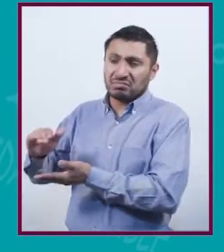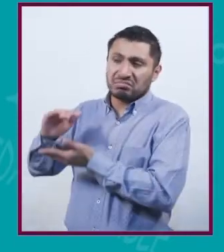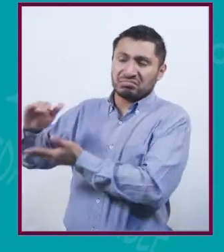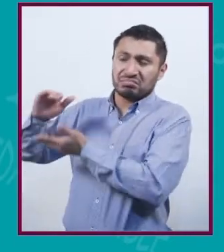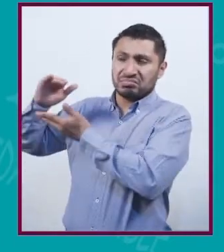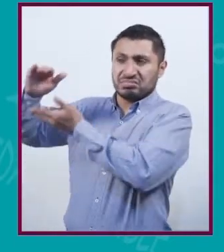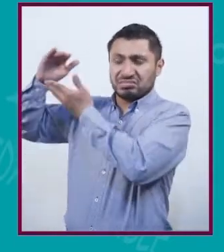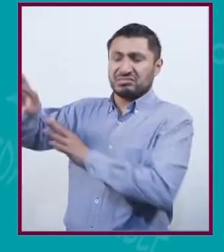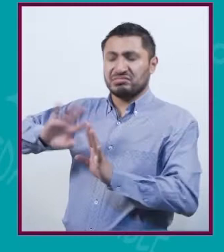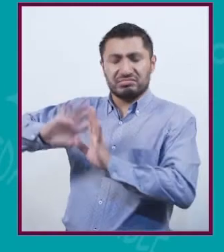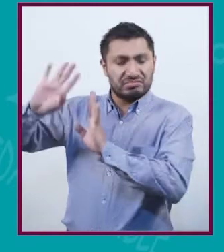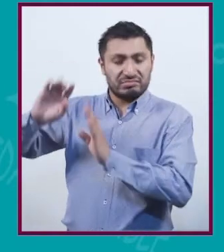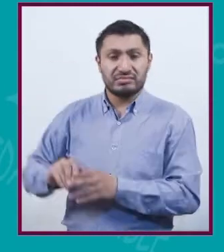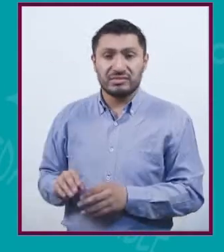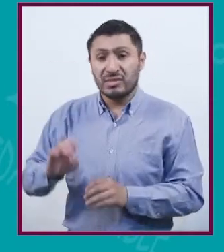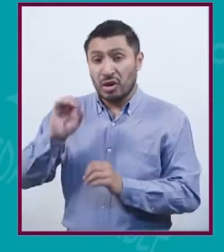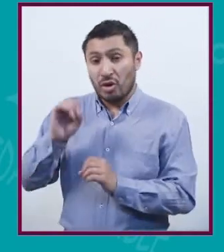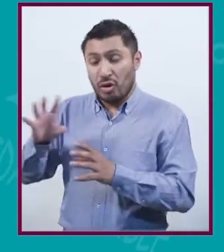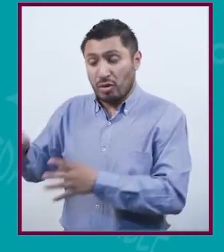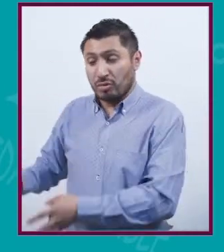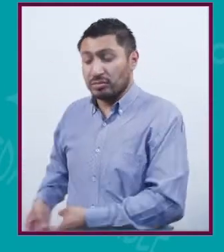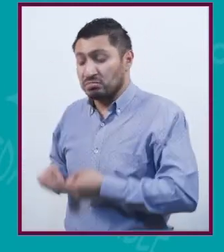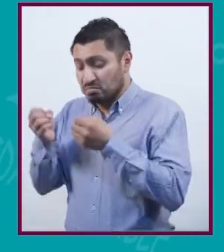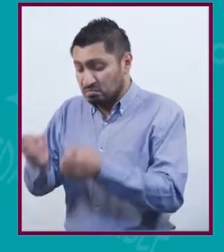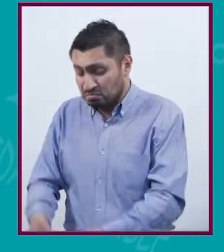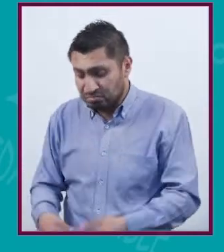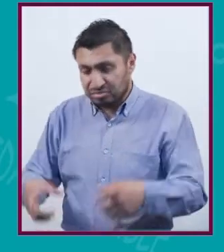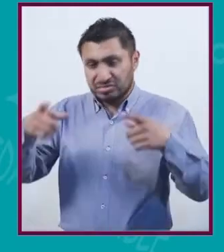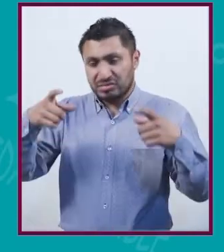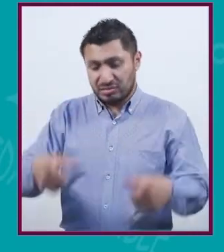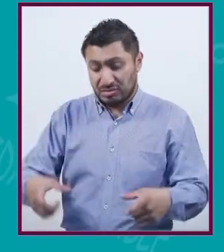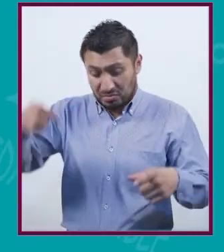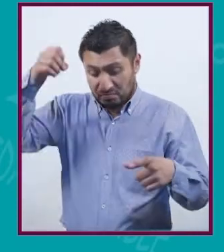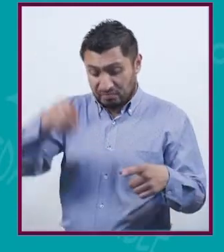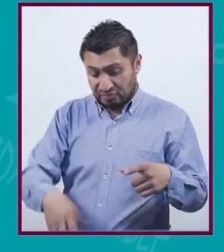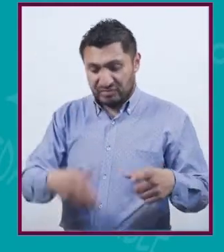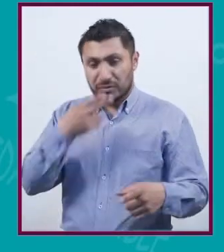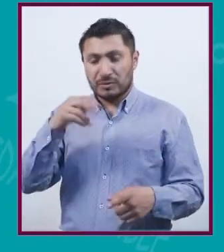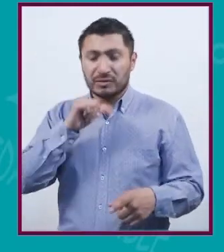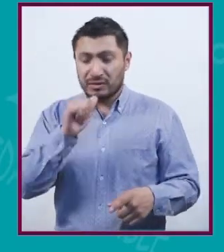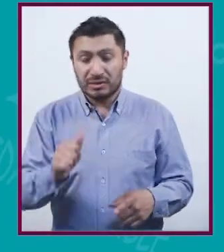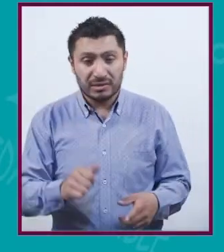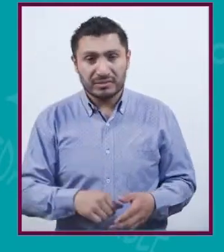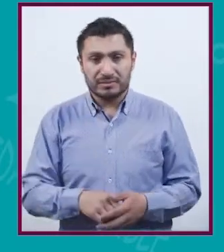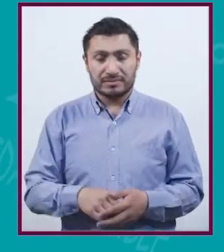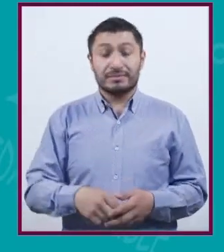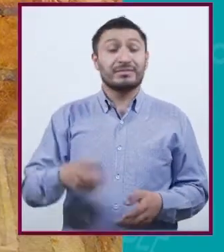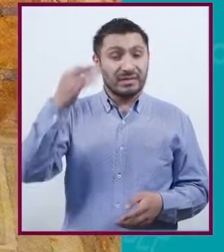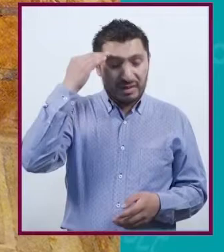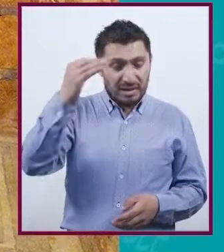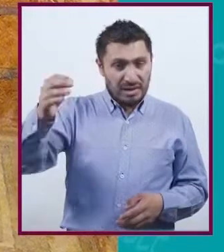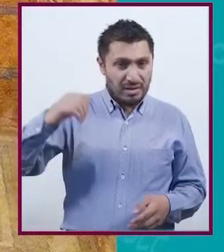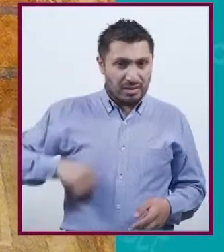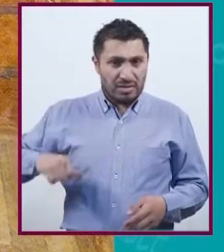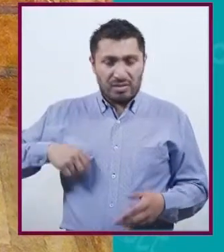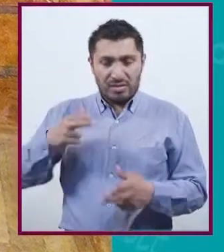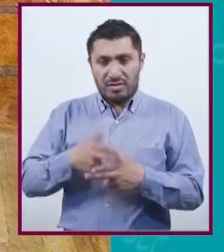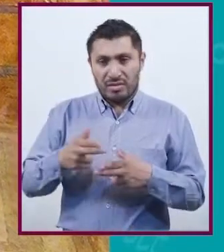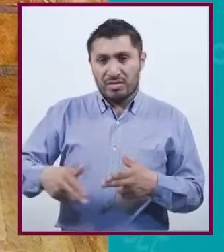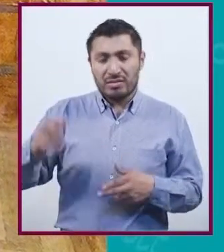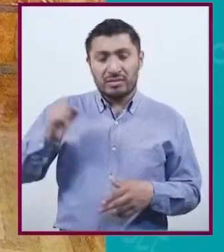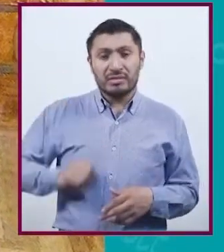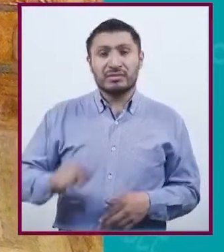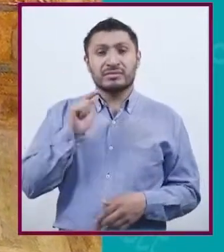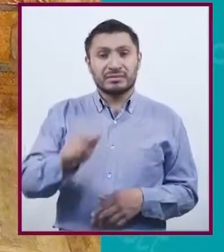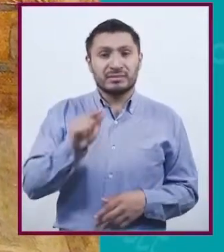ello se apilaban en las galerías de los osarios o desvanes, o se depositaban en agujeros sin uso particular. Cabe resaltar que